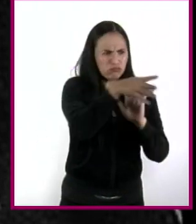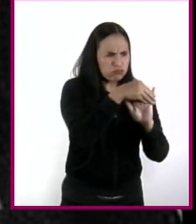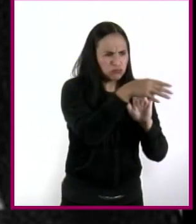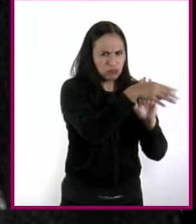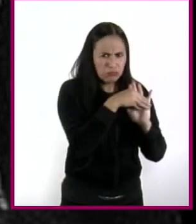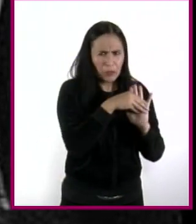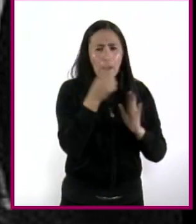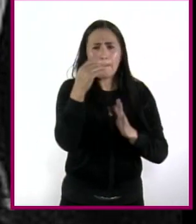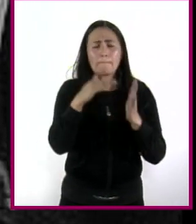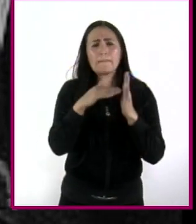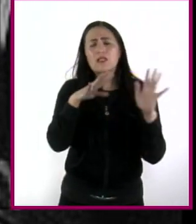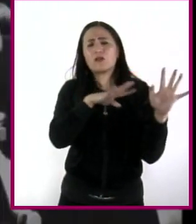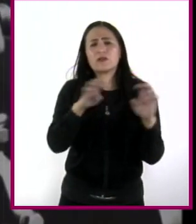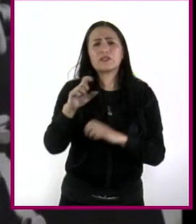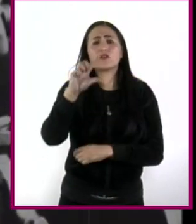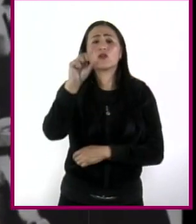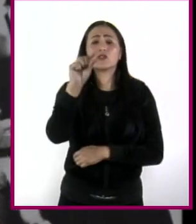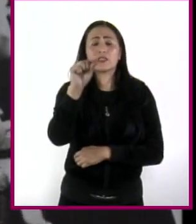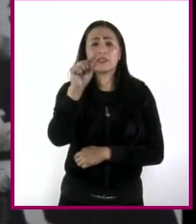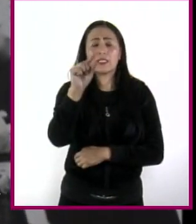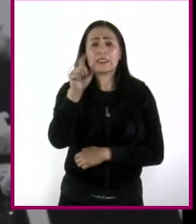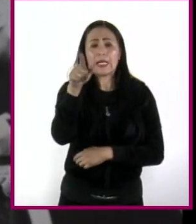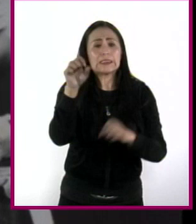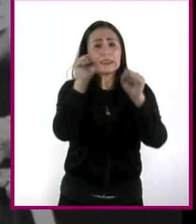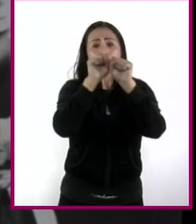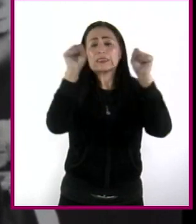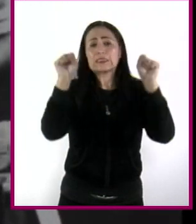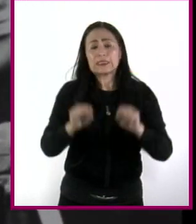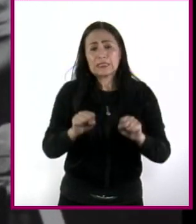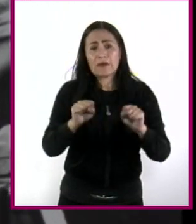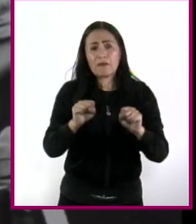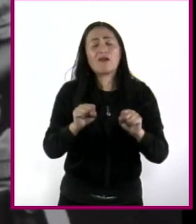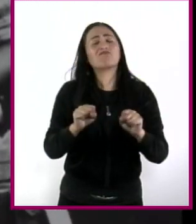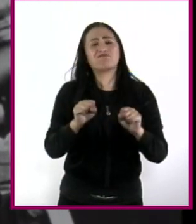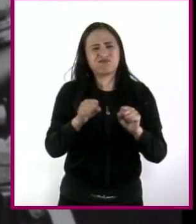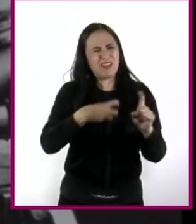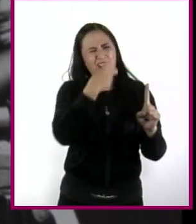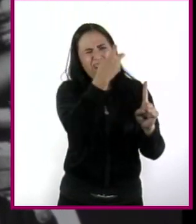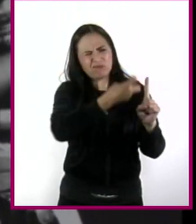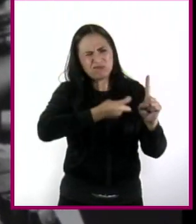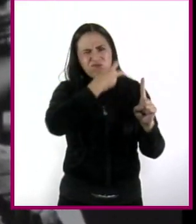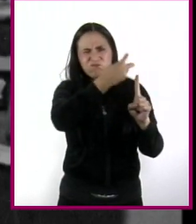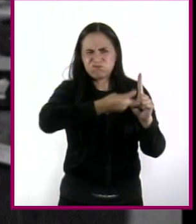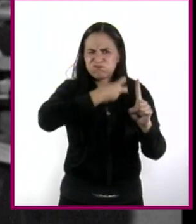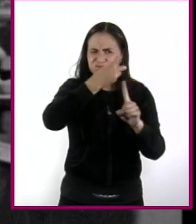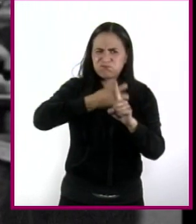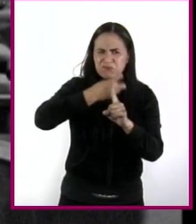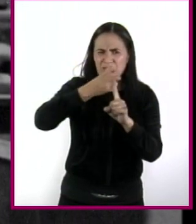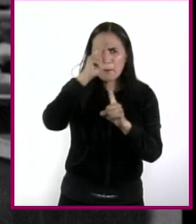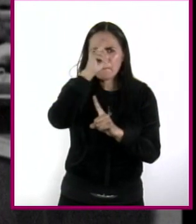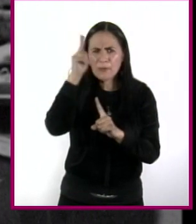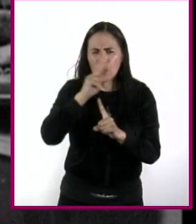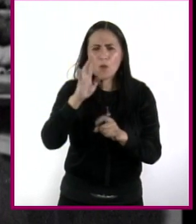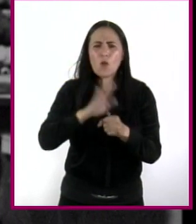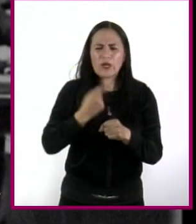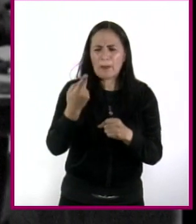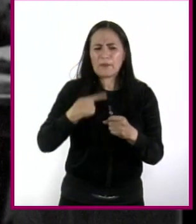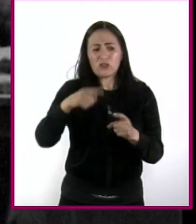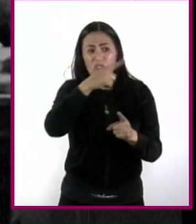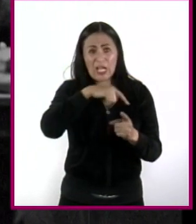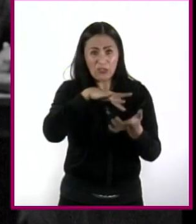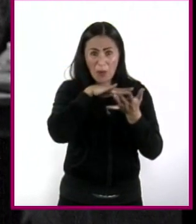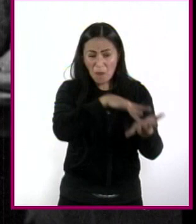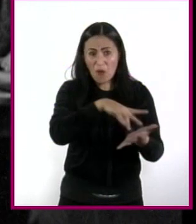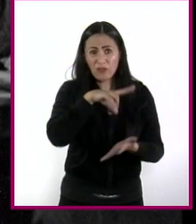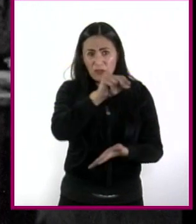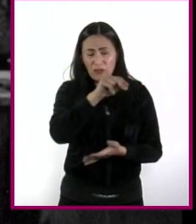de 1970, este sistema comenzó a recibir muchas críticas, pues sus detractores acusaban